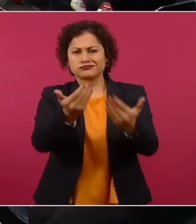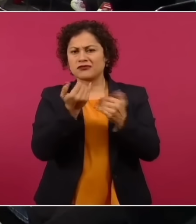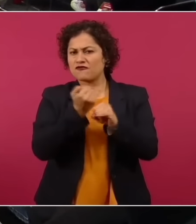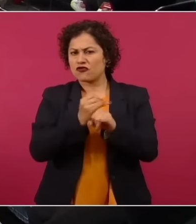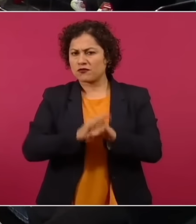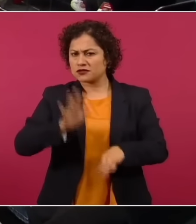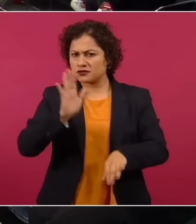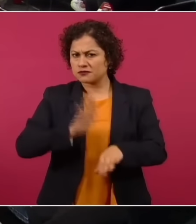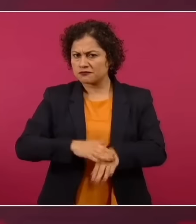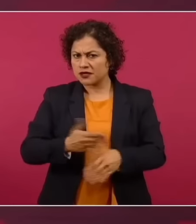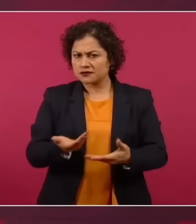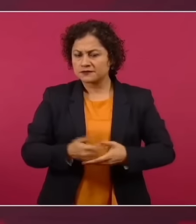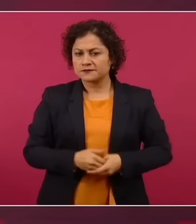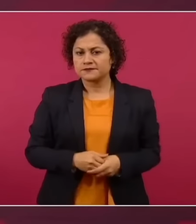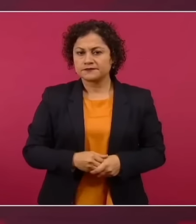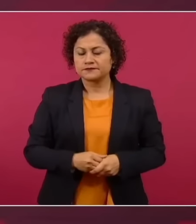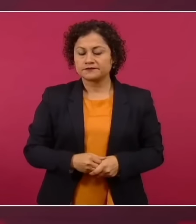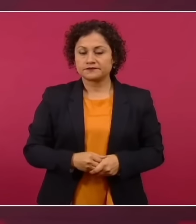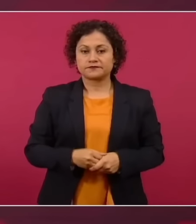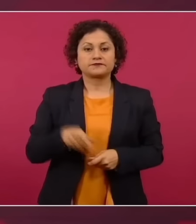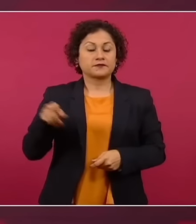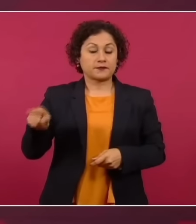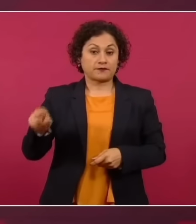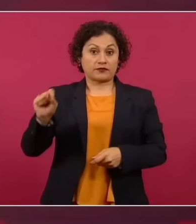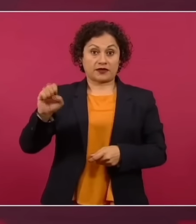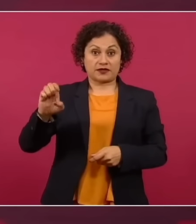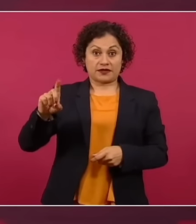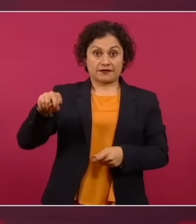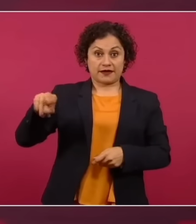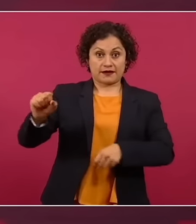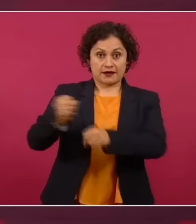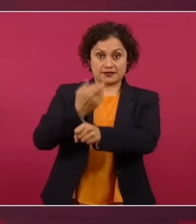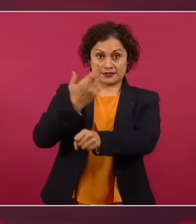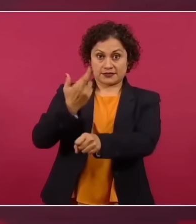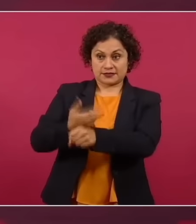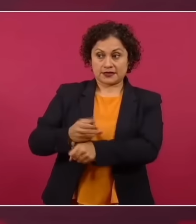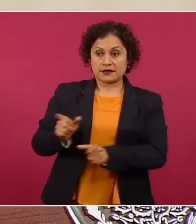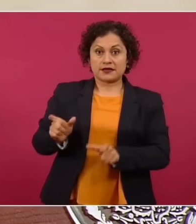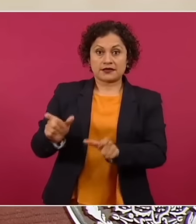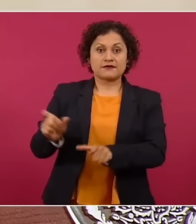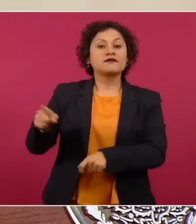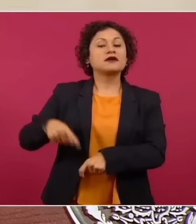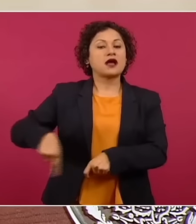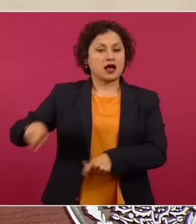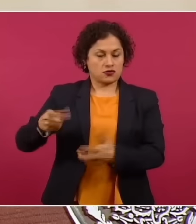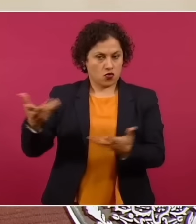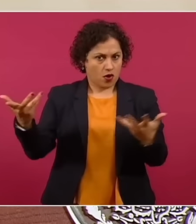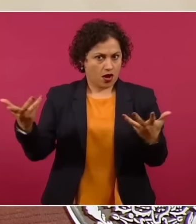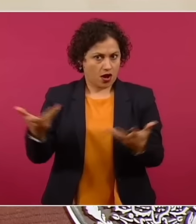No, que está actuando la Secretaría de la Defensa, primero, que